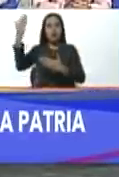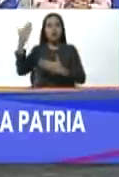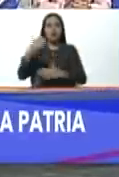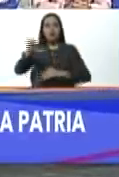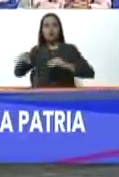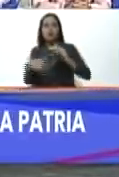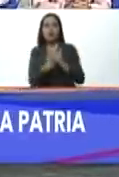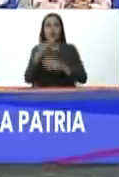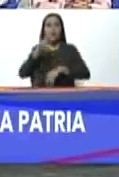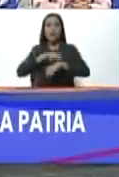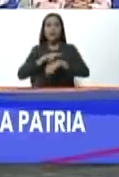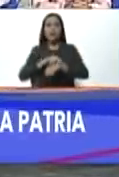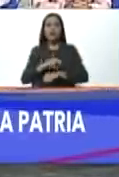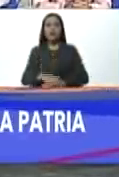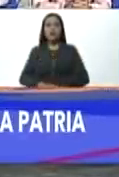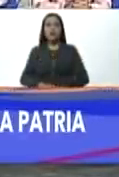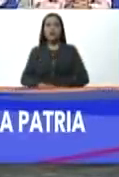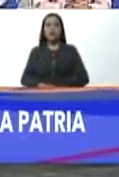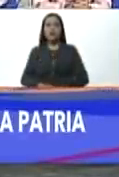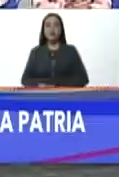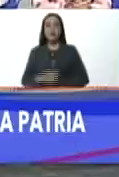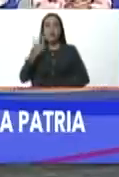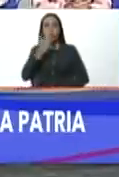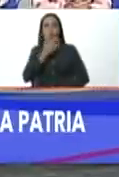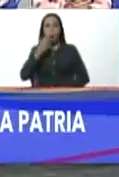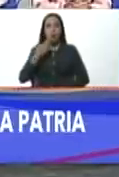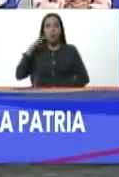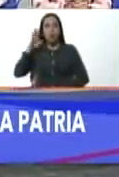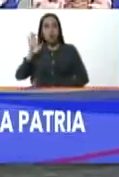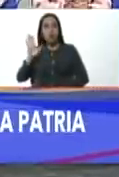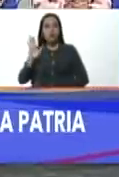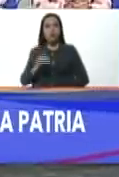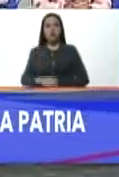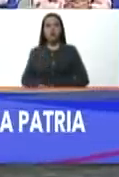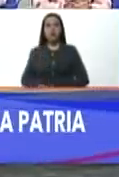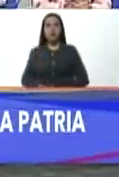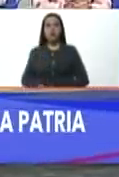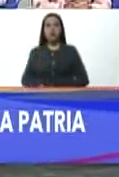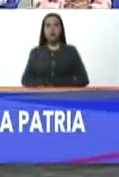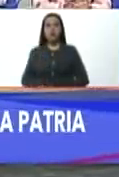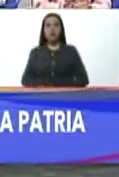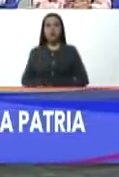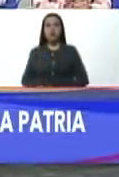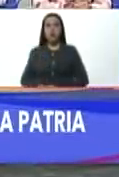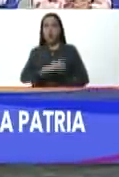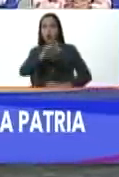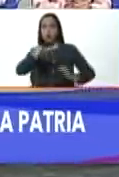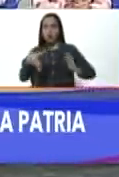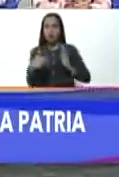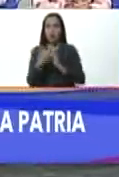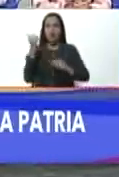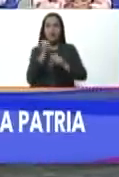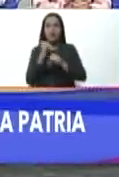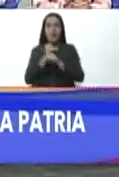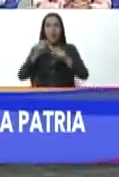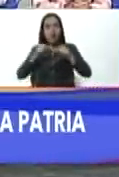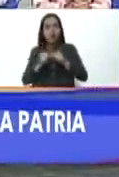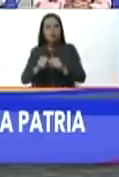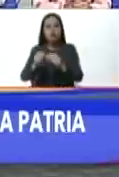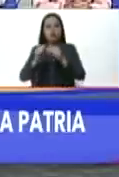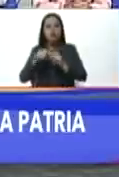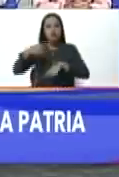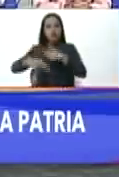médicos y el compromiso con toda la labor permanente,